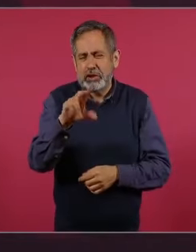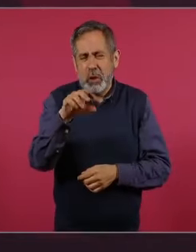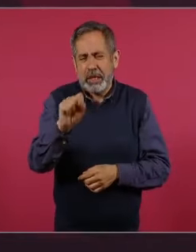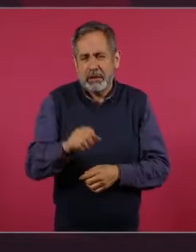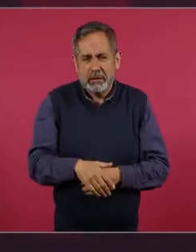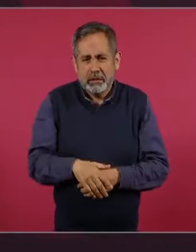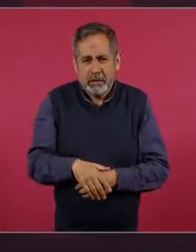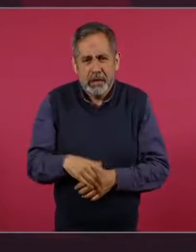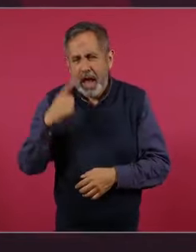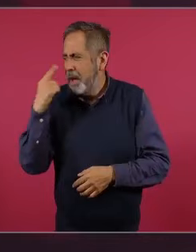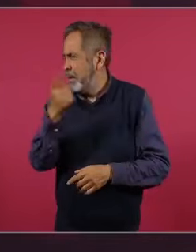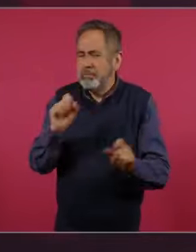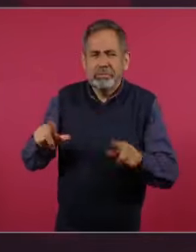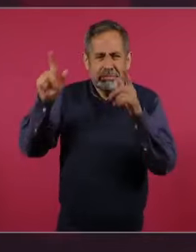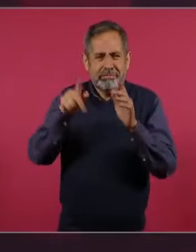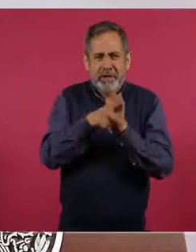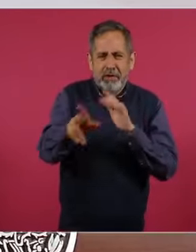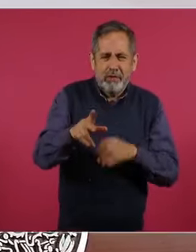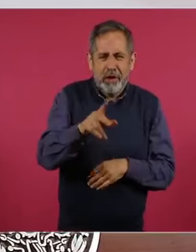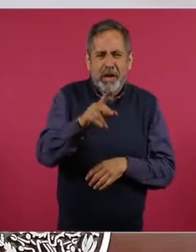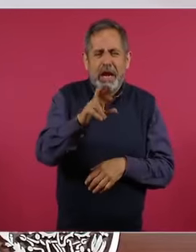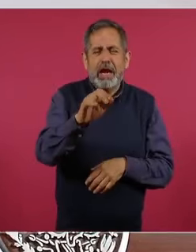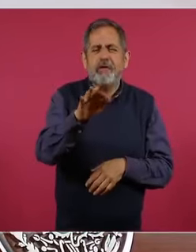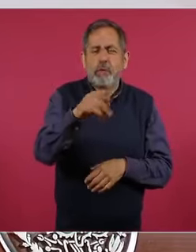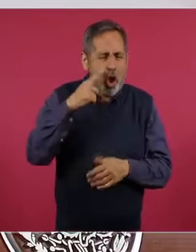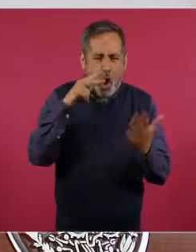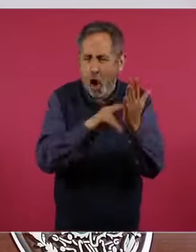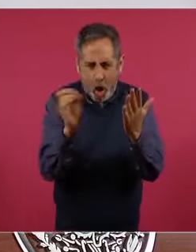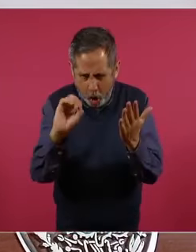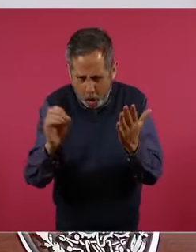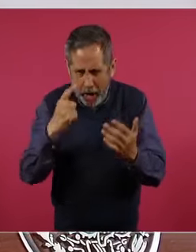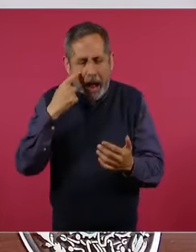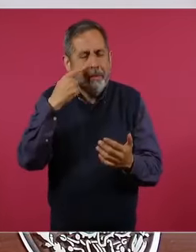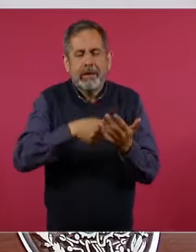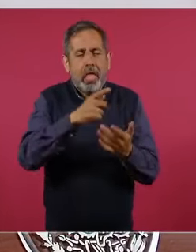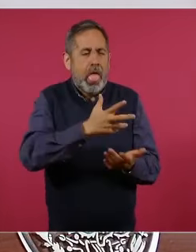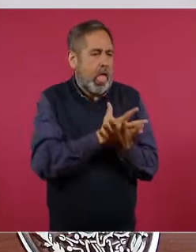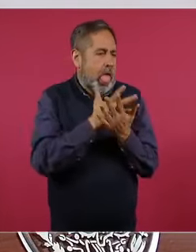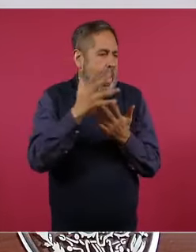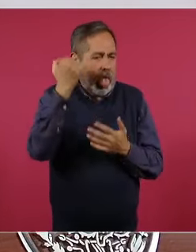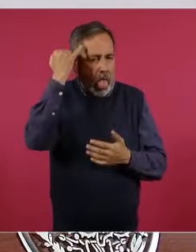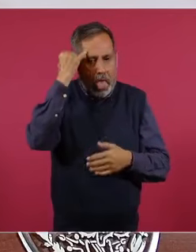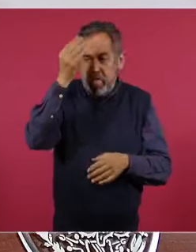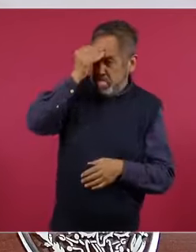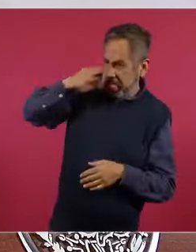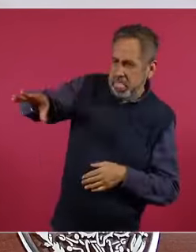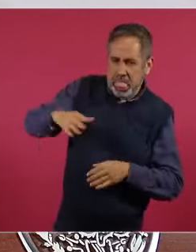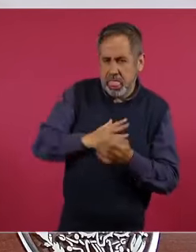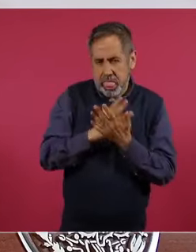No lo he visto, pero a ver, ponga el Reforma para que vean lo que es el amarillismo.